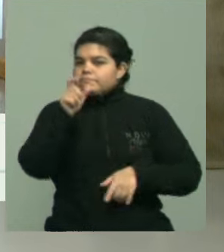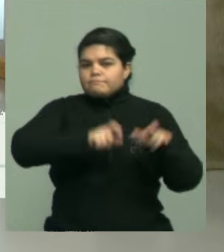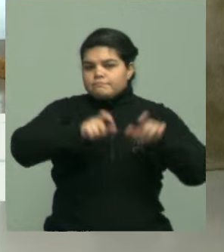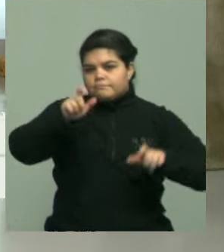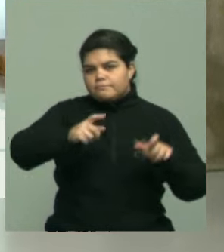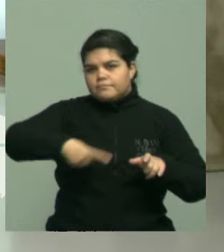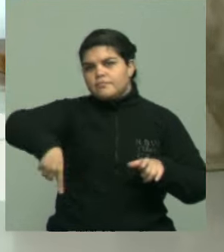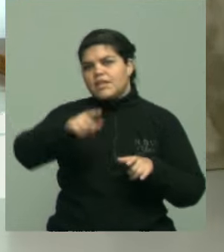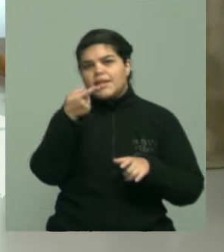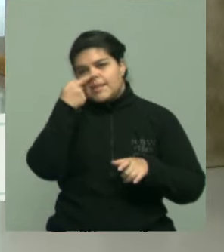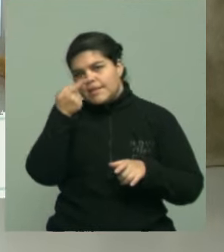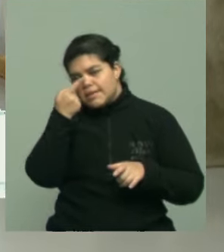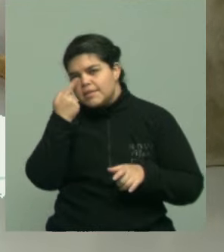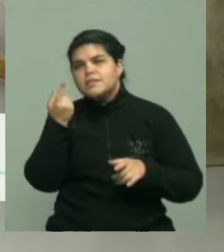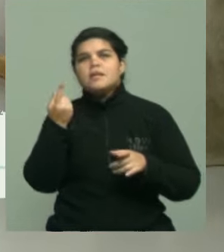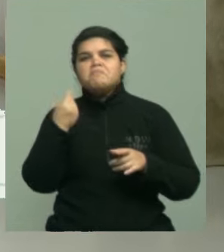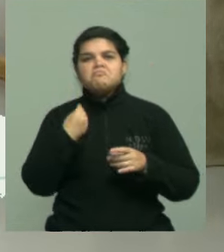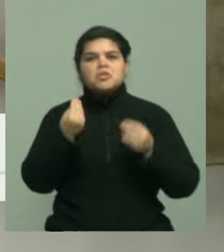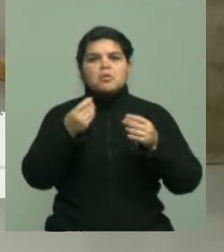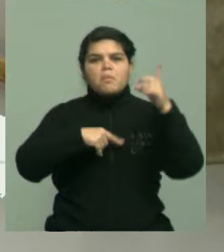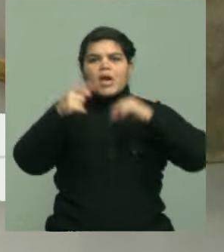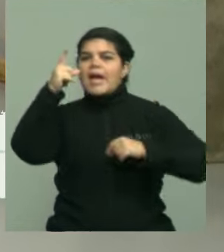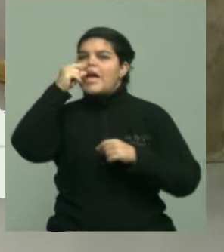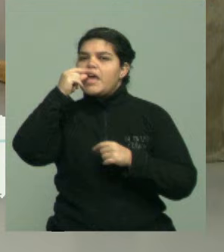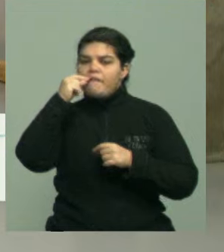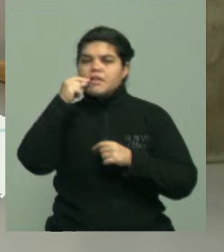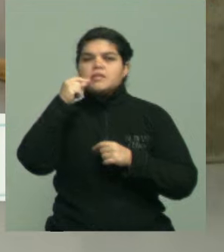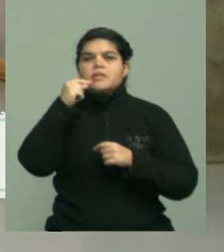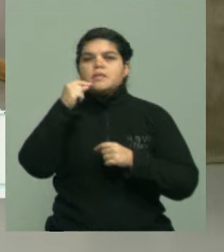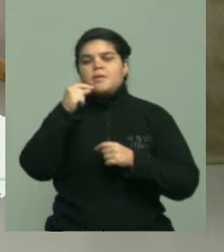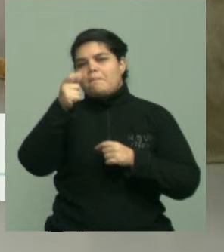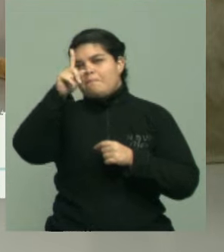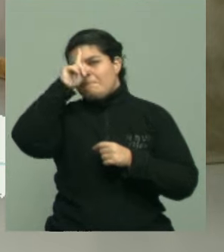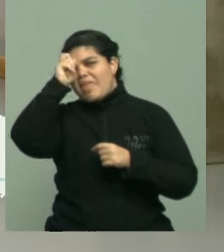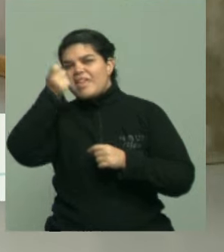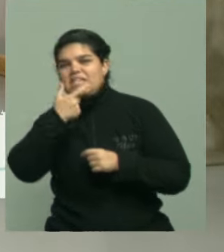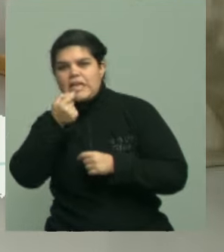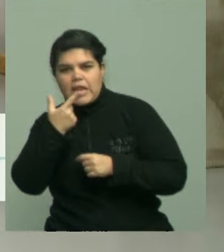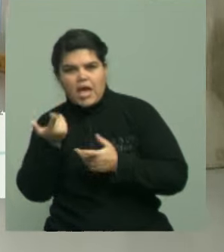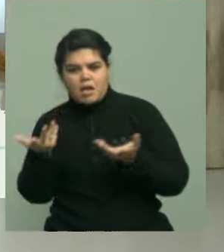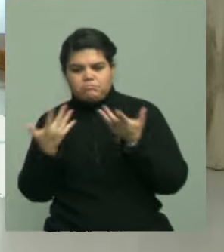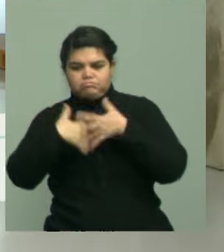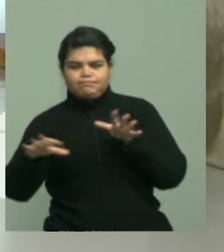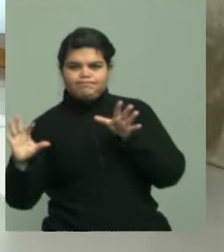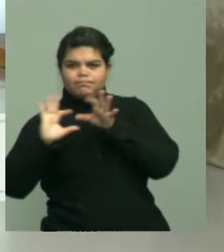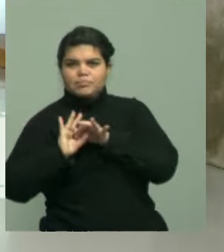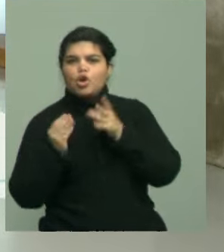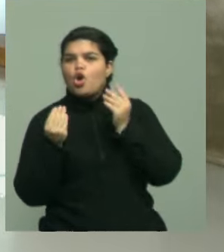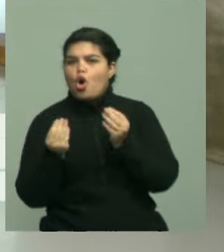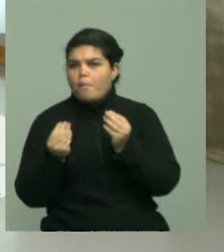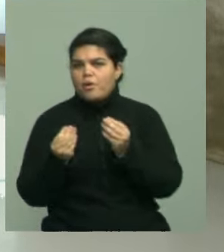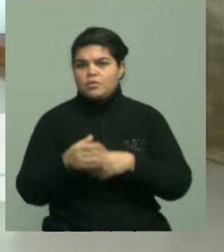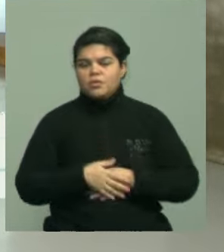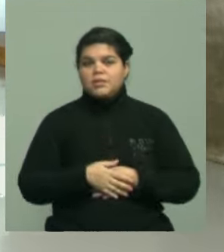de cómo, las ventajas que tiene el cannabis en cuanto a lo medicinal, porque cuántas veces hemos escuchado historias de personas que tienen